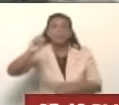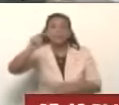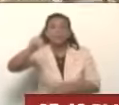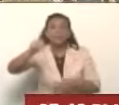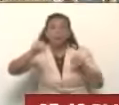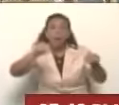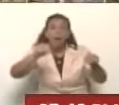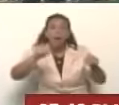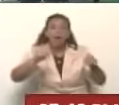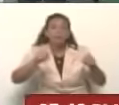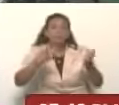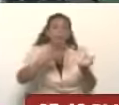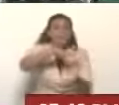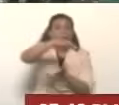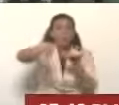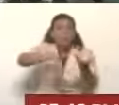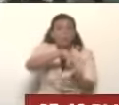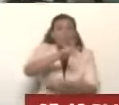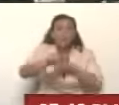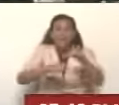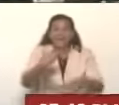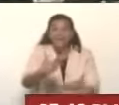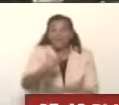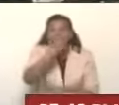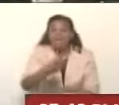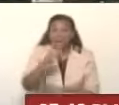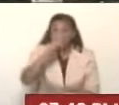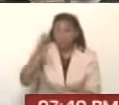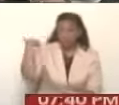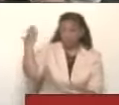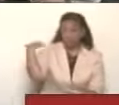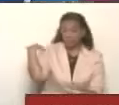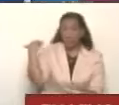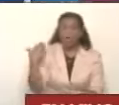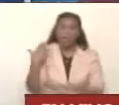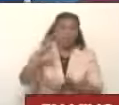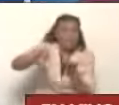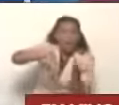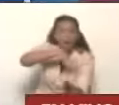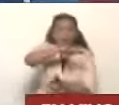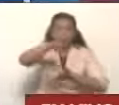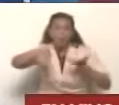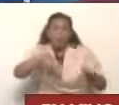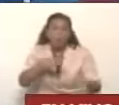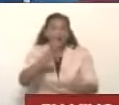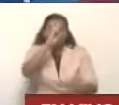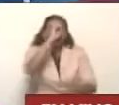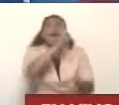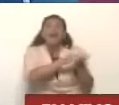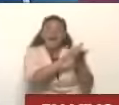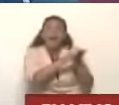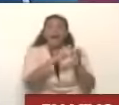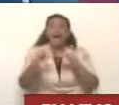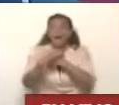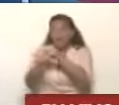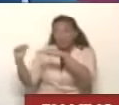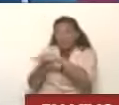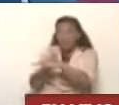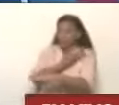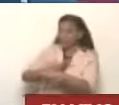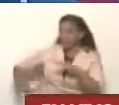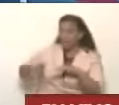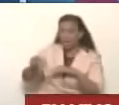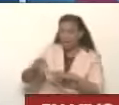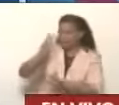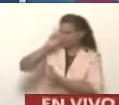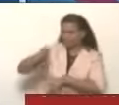salieron a sabotear el referéndum consultivo el 3 de diciembre, salieron a darle la razón a Guyana, que no la tiene, ni